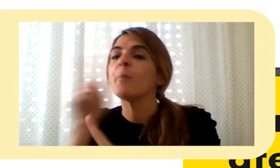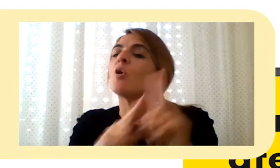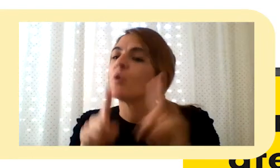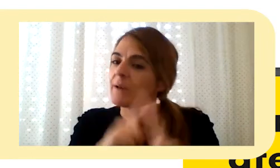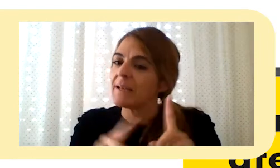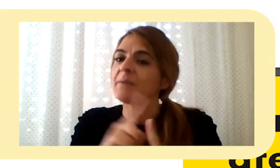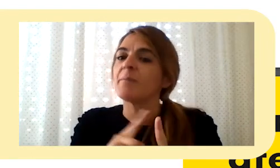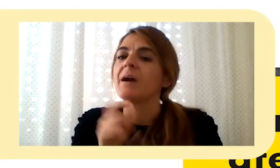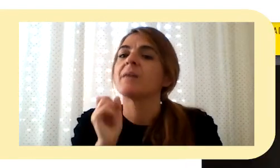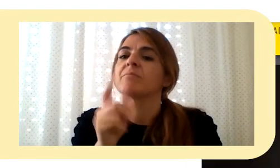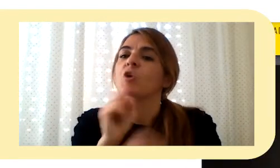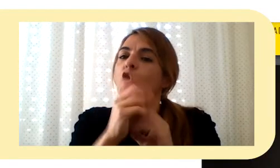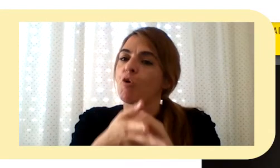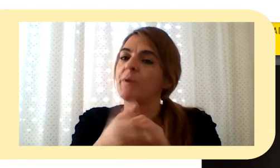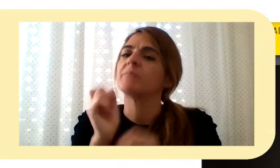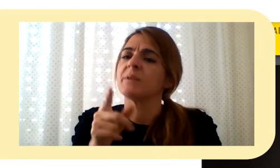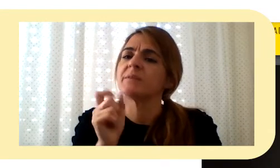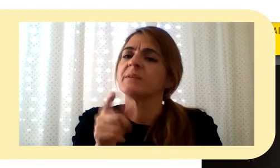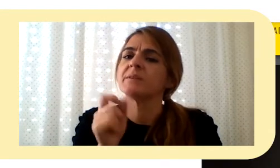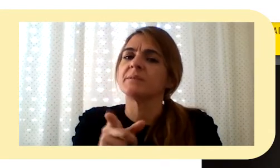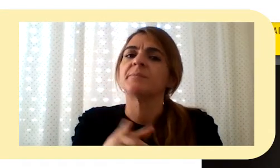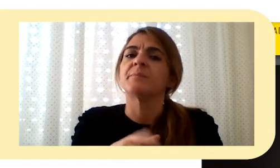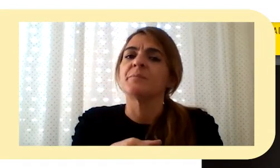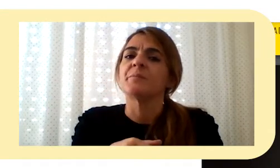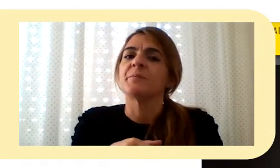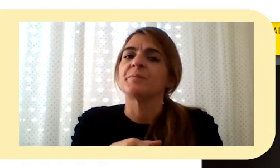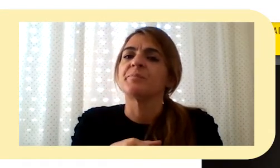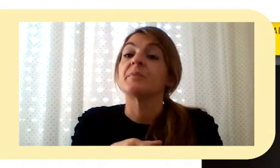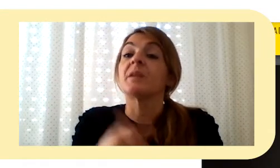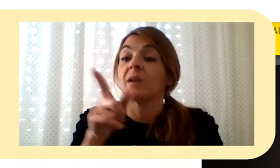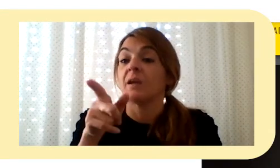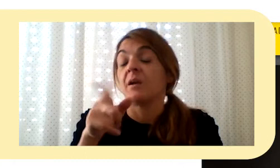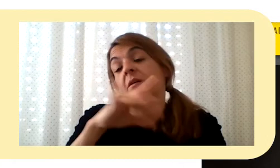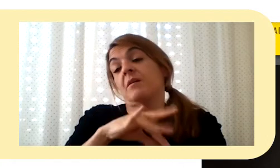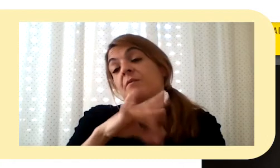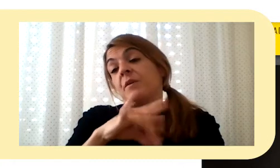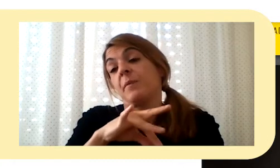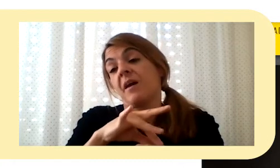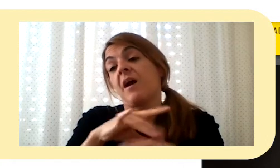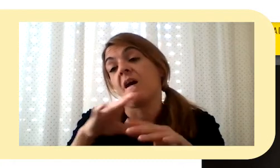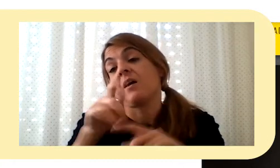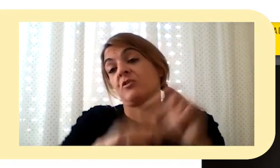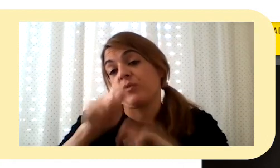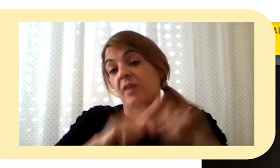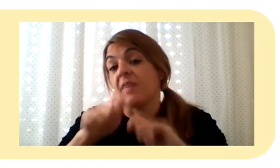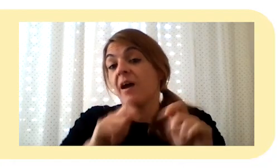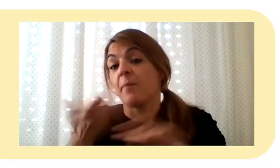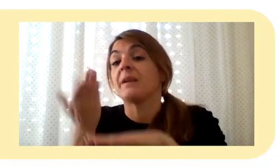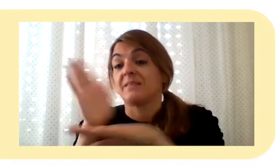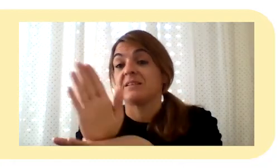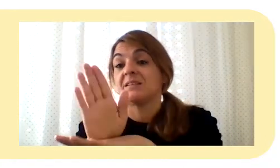COVID persistente que plantea la Sociedad Española de Médicos de Medicina General y de Familia. Y ya casi